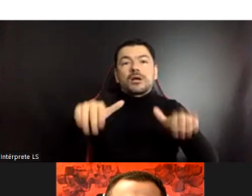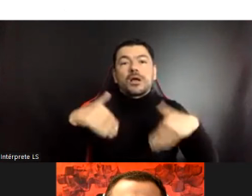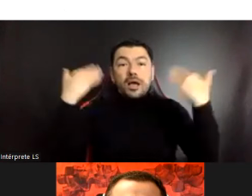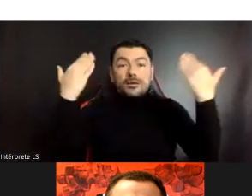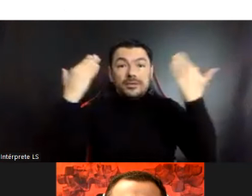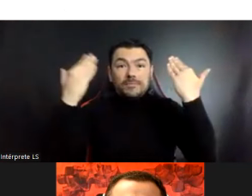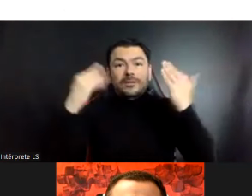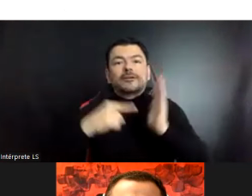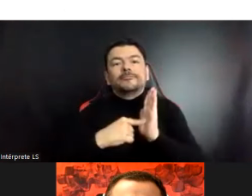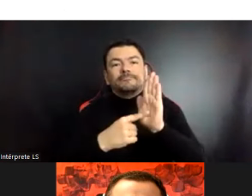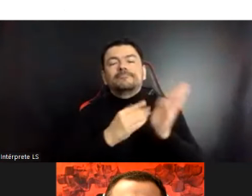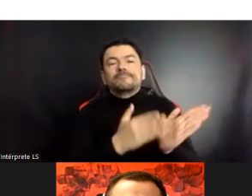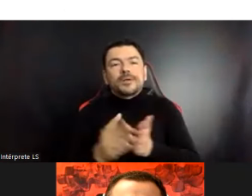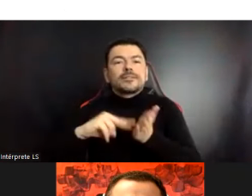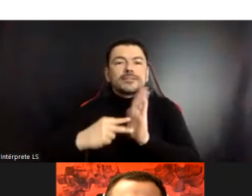Adelante, Dalia.